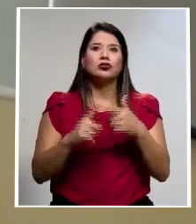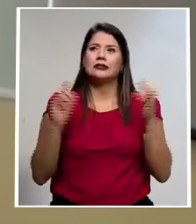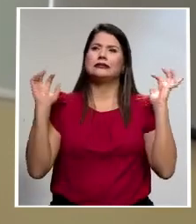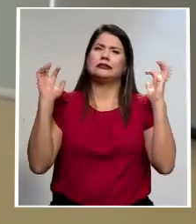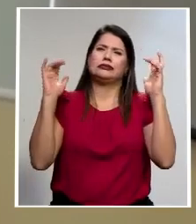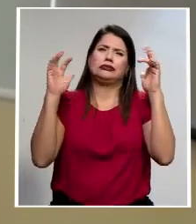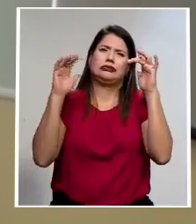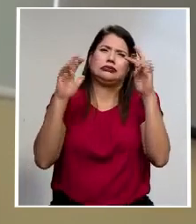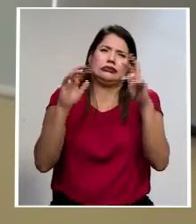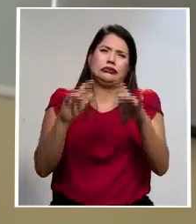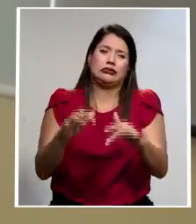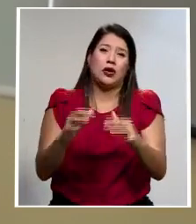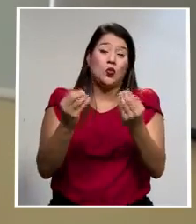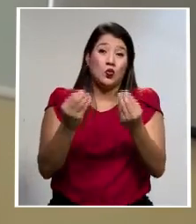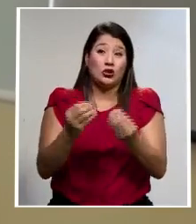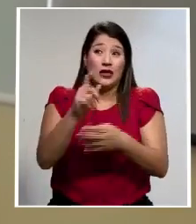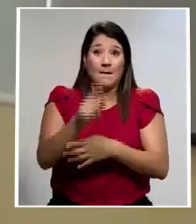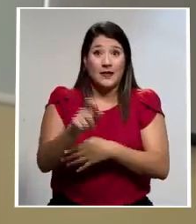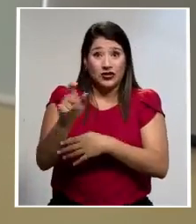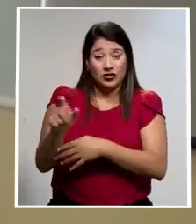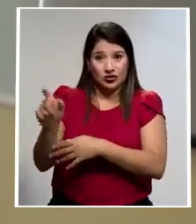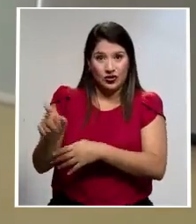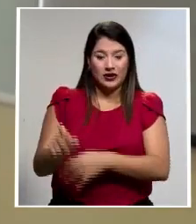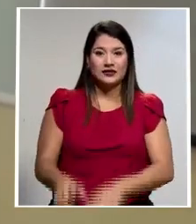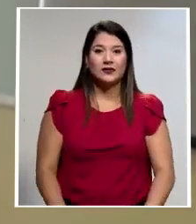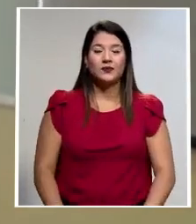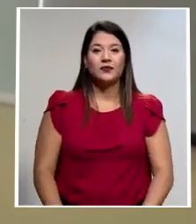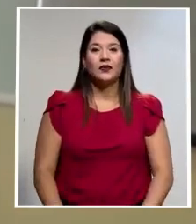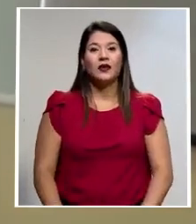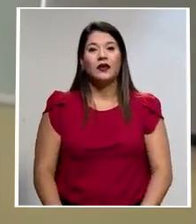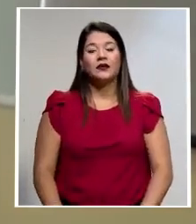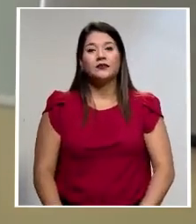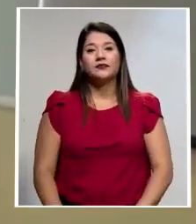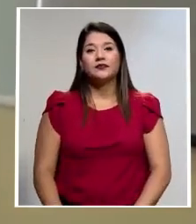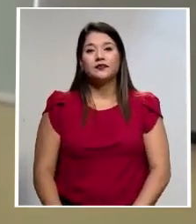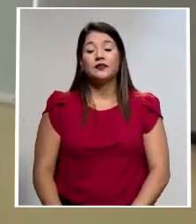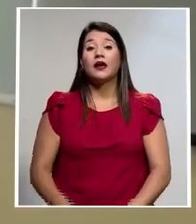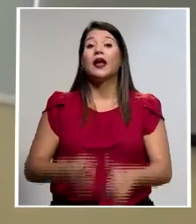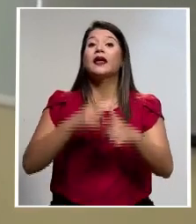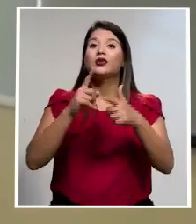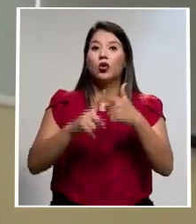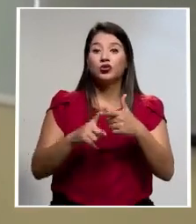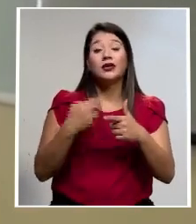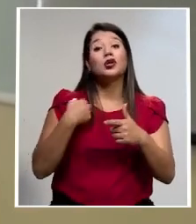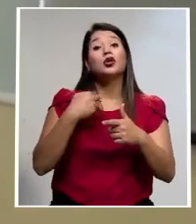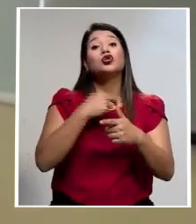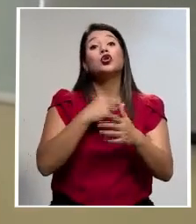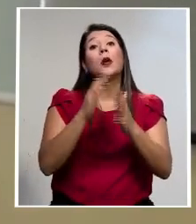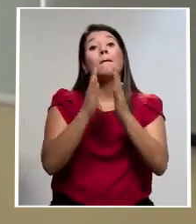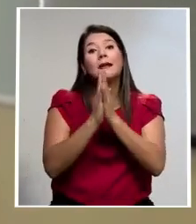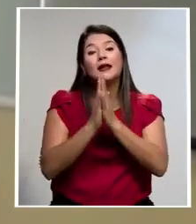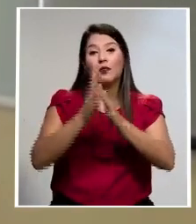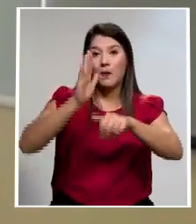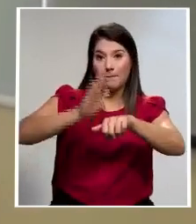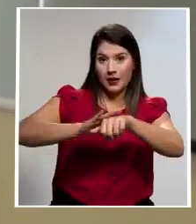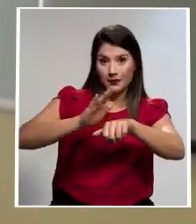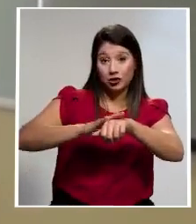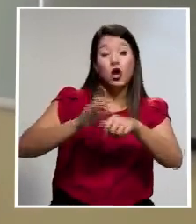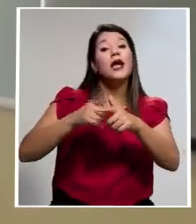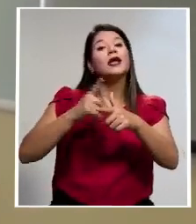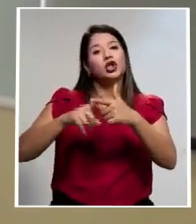usuarios en los vacunatorios entre estos rangos de edad. Por lo tanto, se solicitó el aval y se autorizó